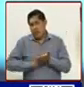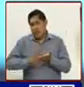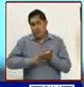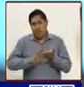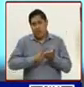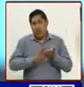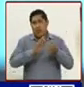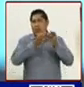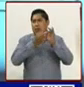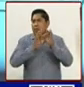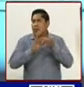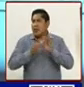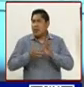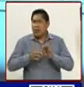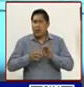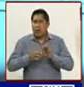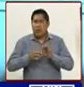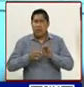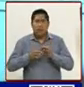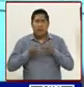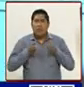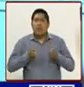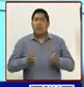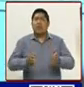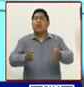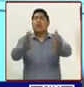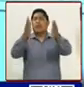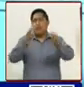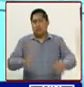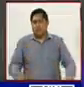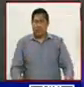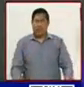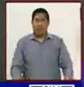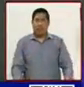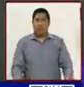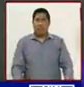también el mantenimiento de la red vial fundamental.